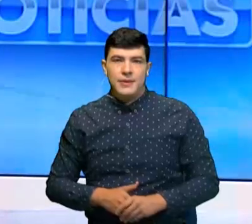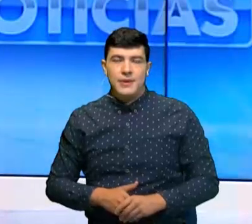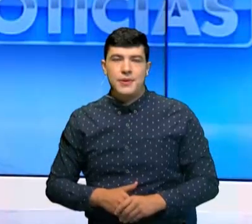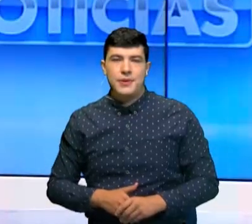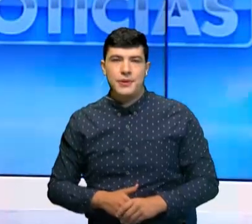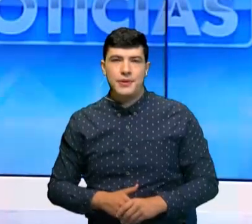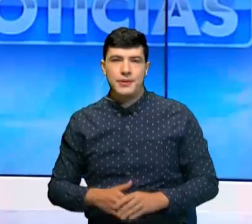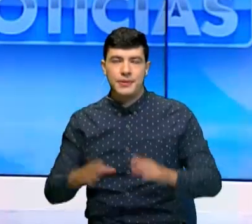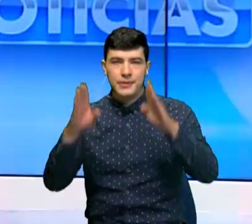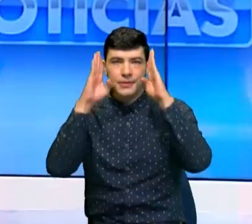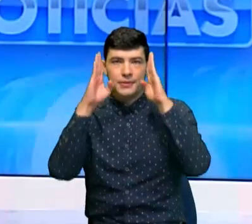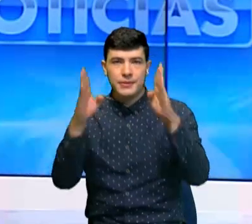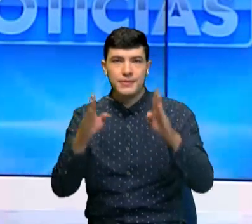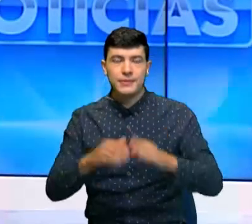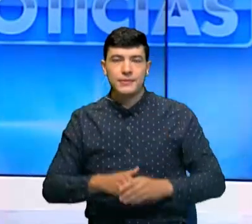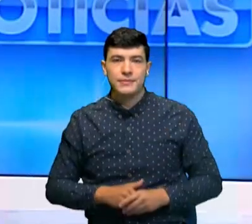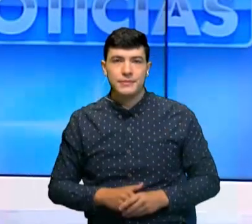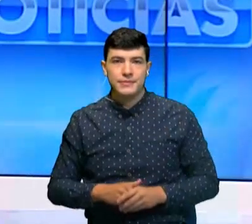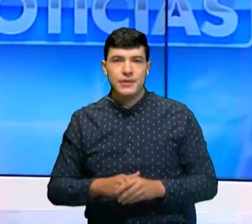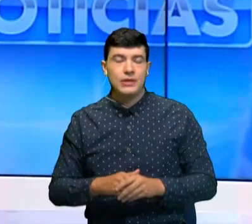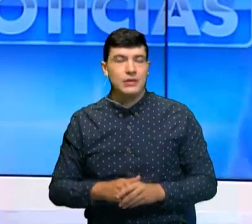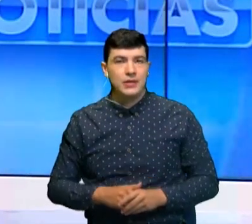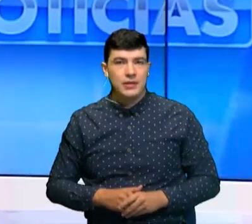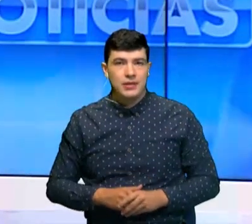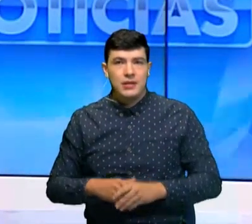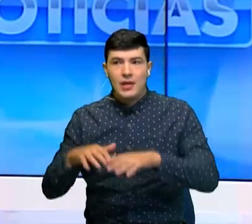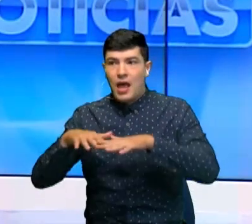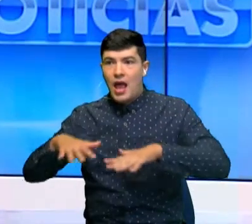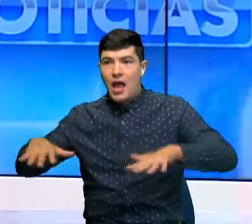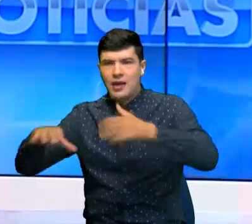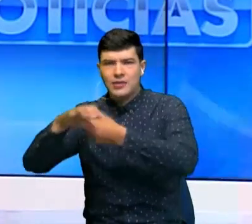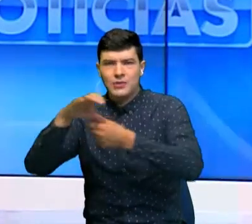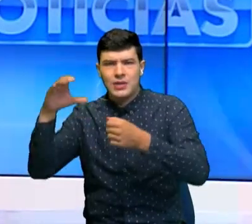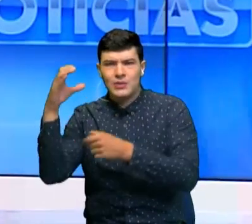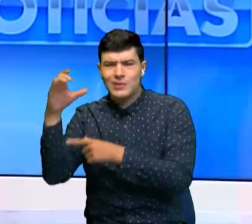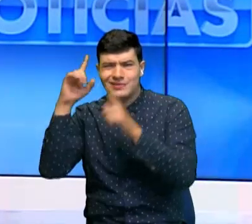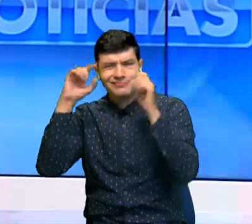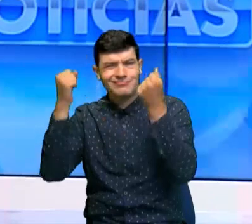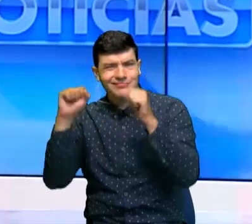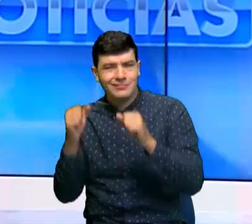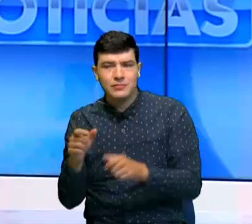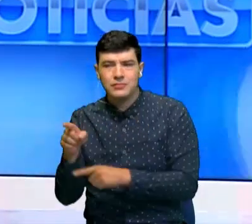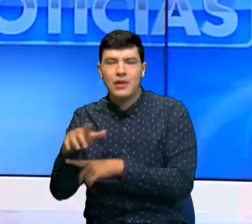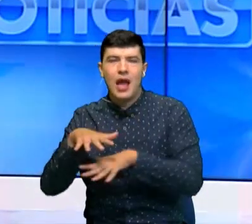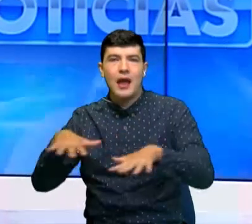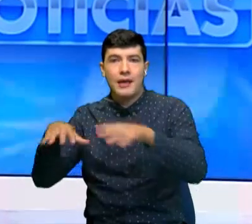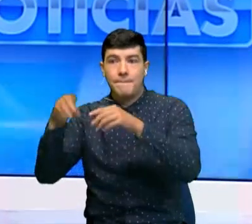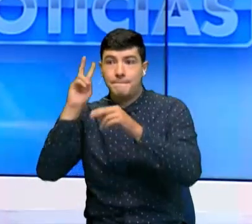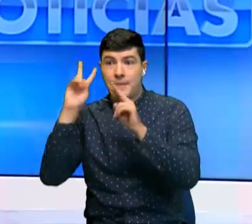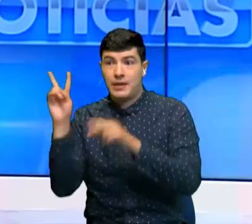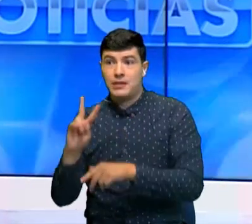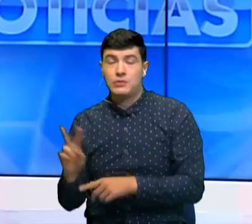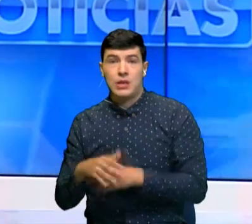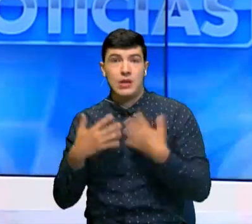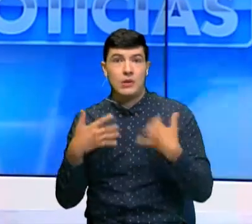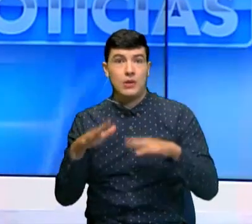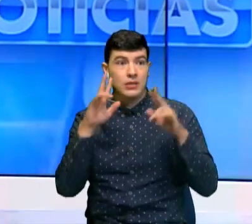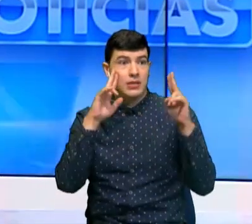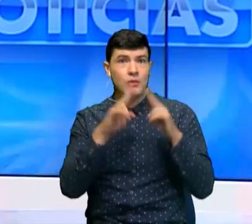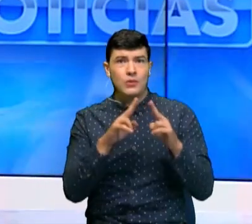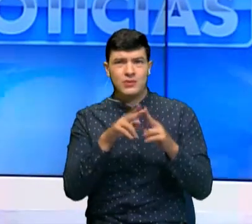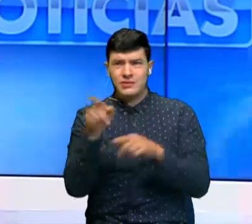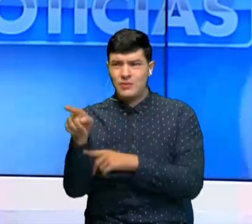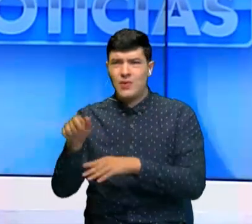y mucha atención que nace una nueva preocupación en la zona de frontera y el territorio venezolano esto luego de conocerse el anuncio de las